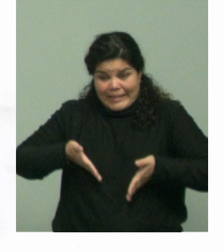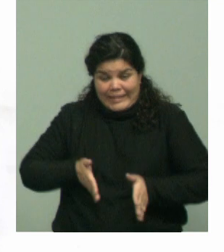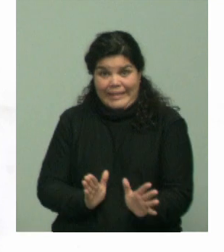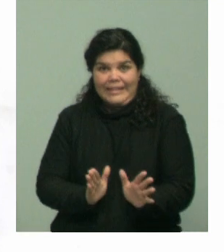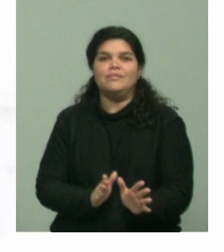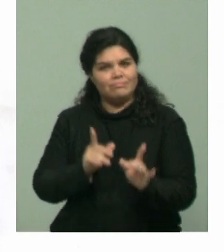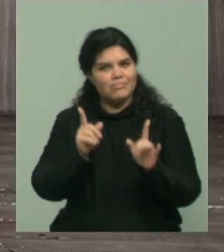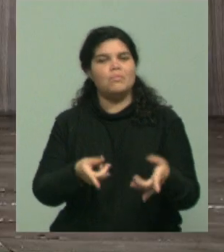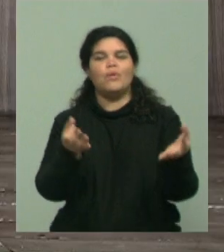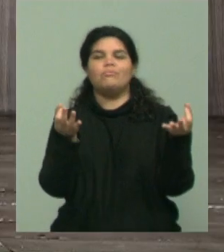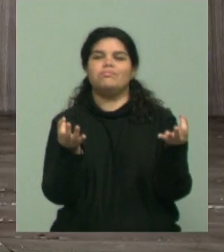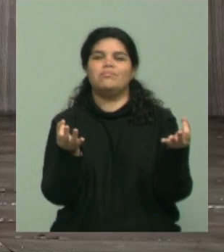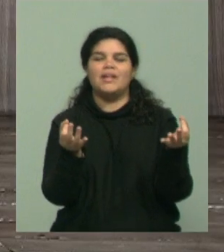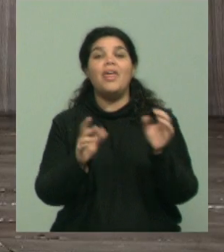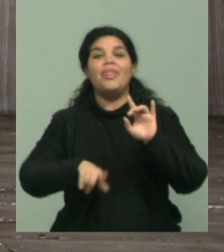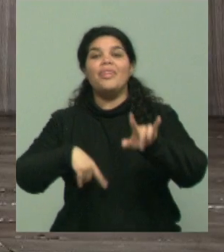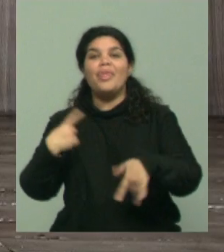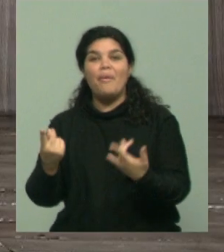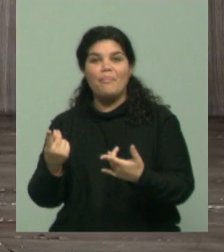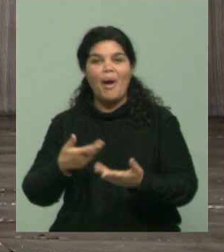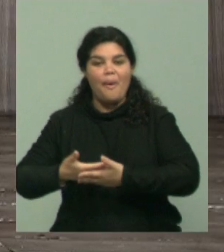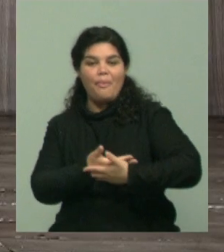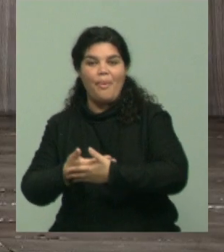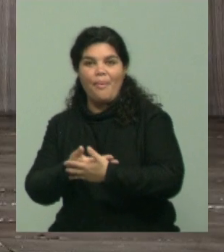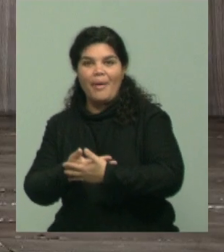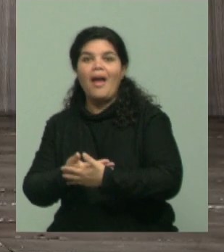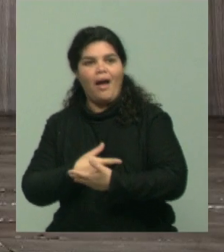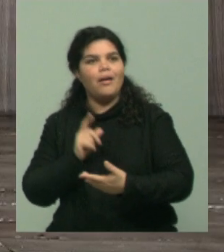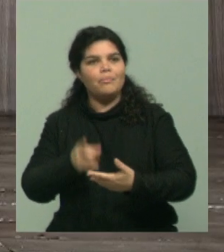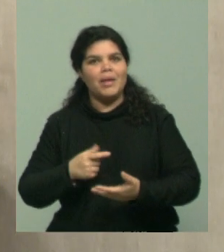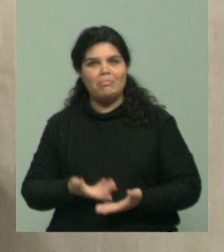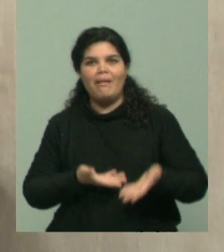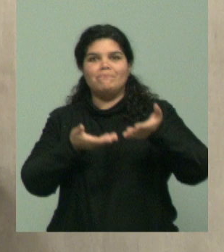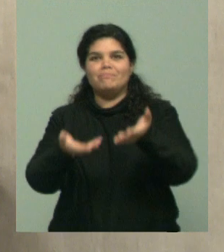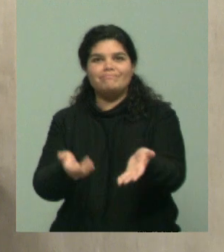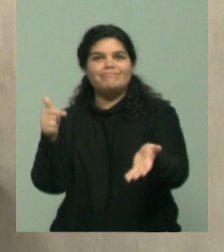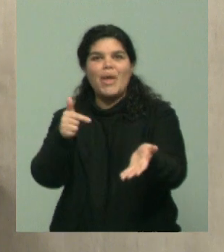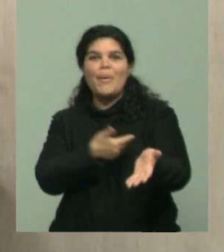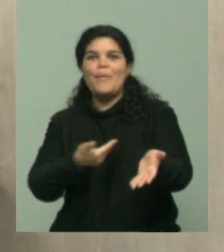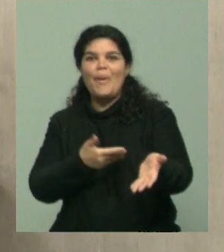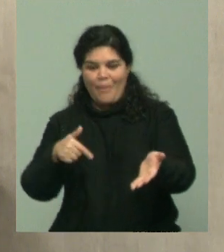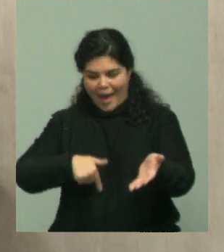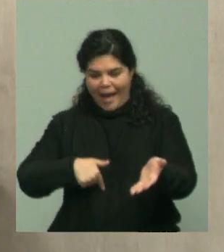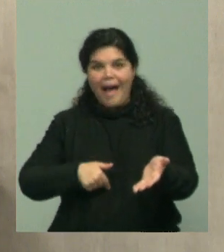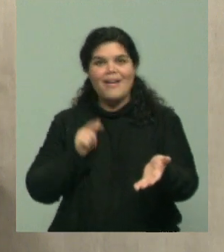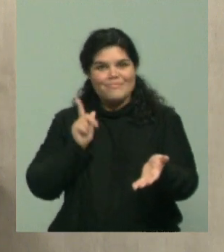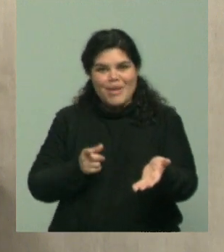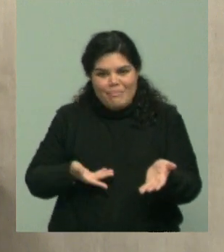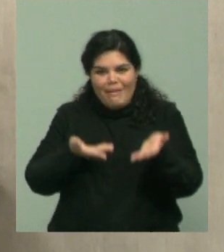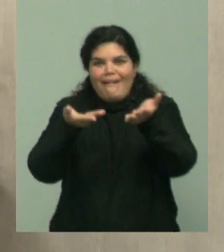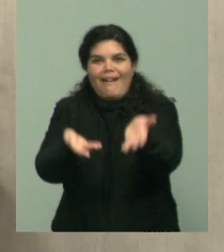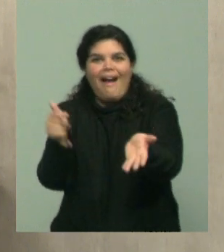Uh-huh. Y después van a saber la alegría que te da cuando vienen con el bebé. Mira, acá está mi bebé. Y bueno, a mí me pasó